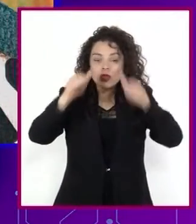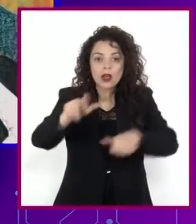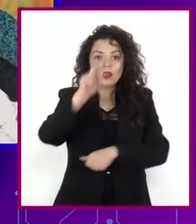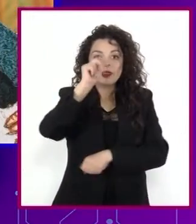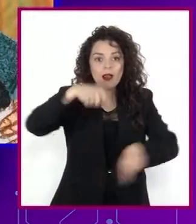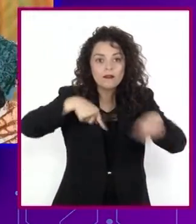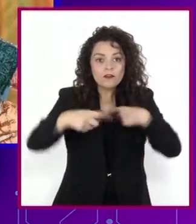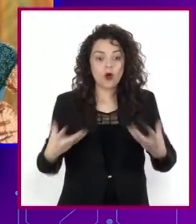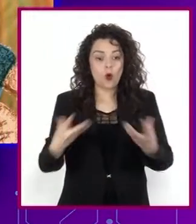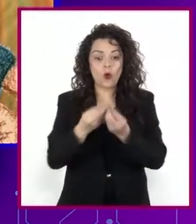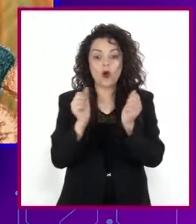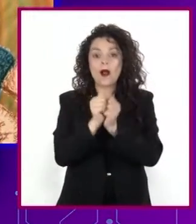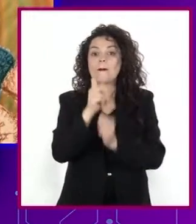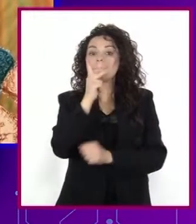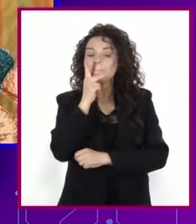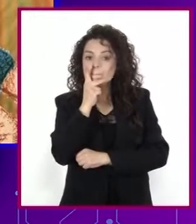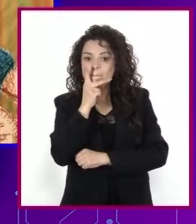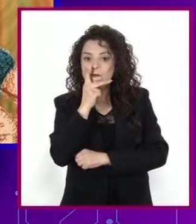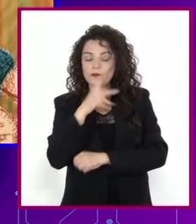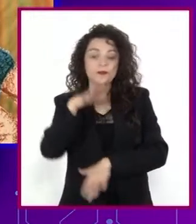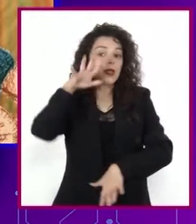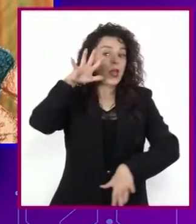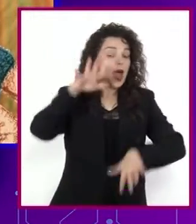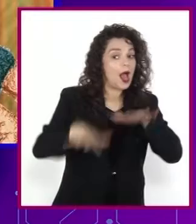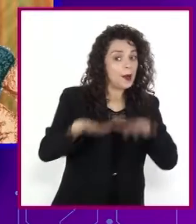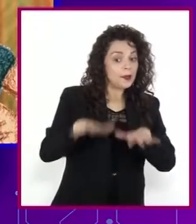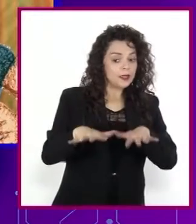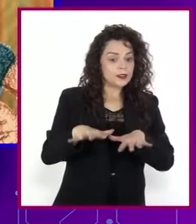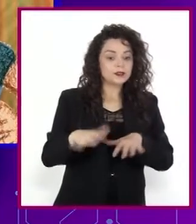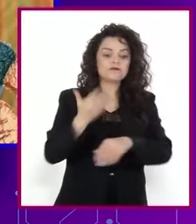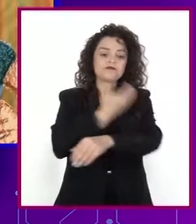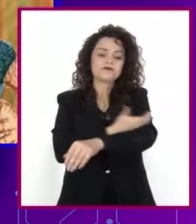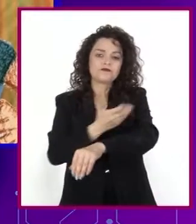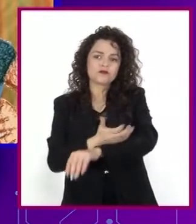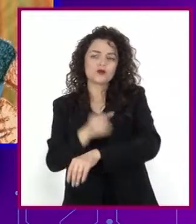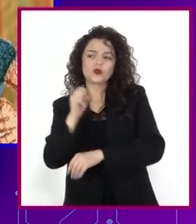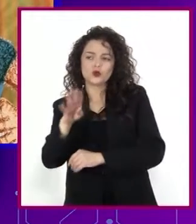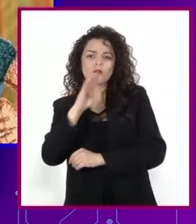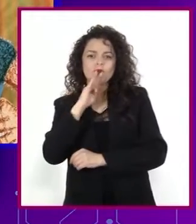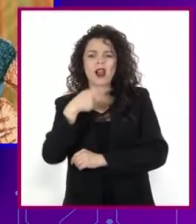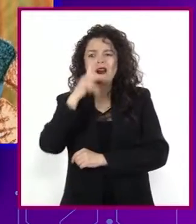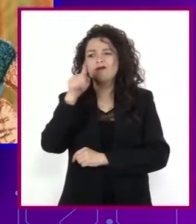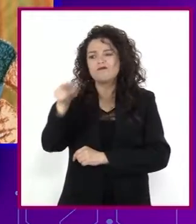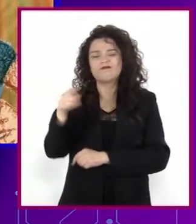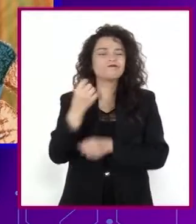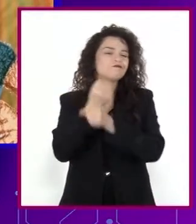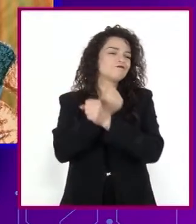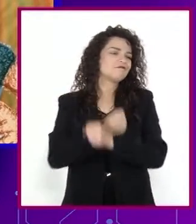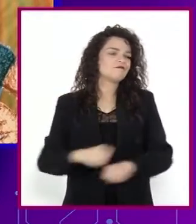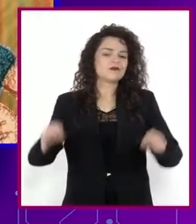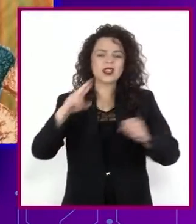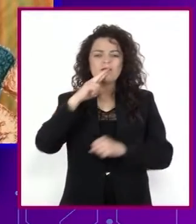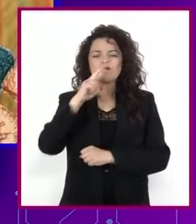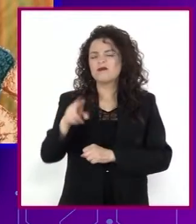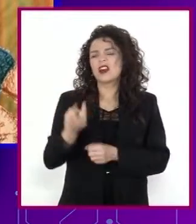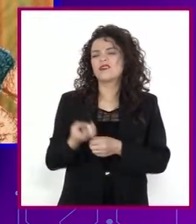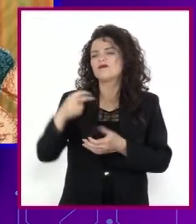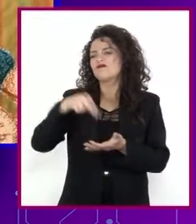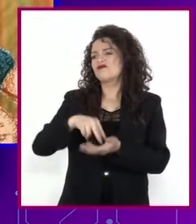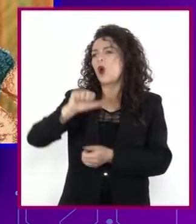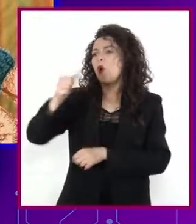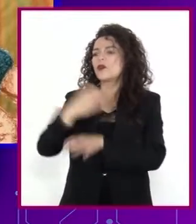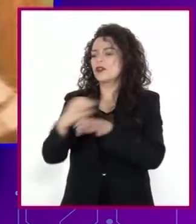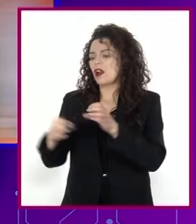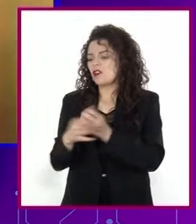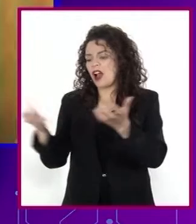junto con su papá. En ocasiones los acompaña su mamá, pero ella pronto se aburre y se va a hacer otra cosa. El